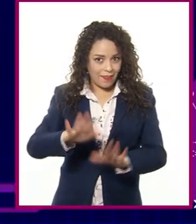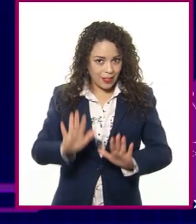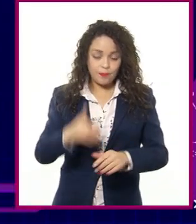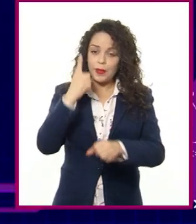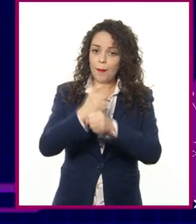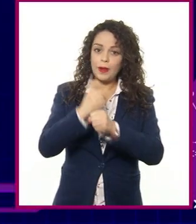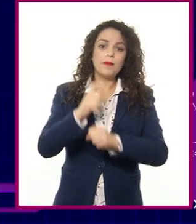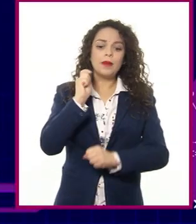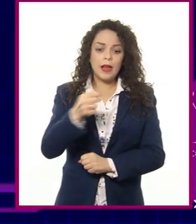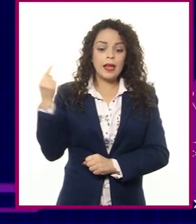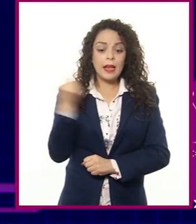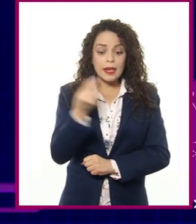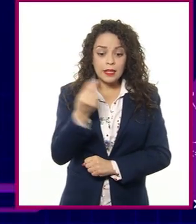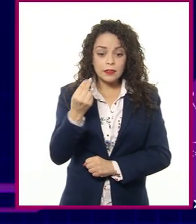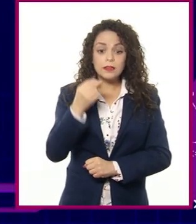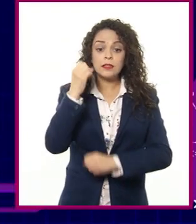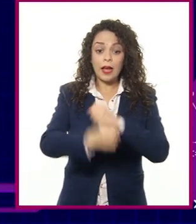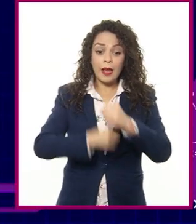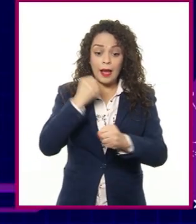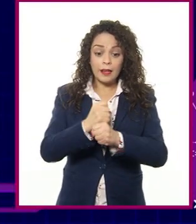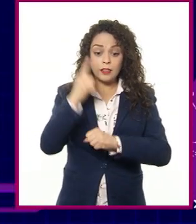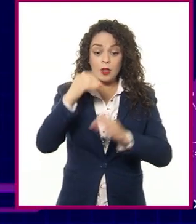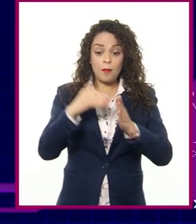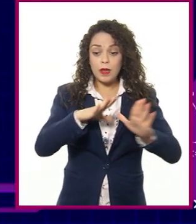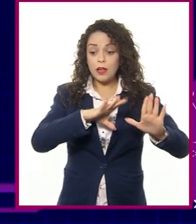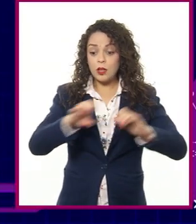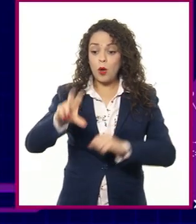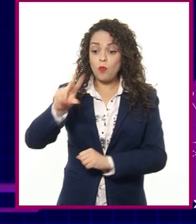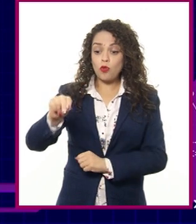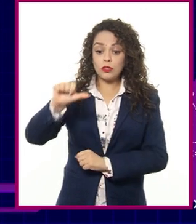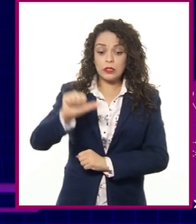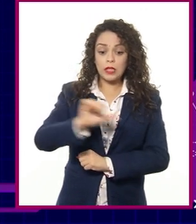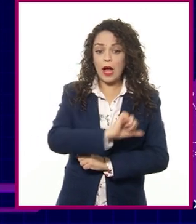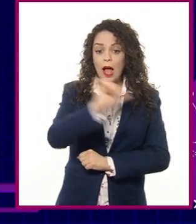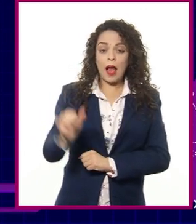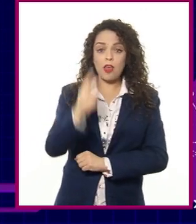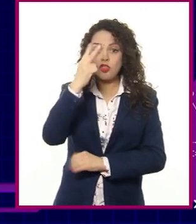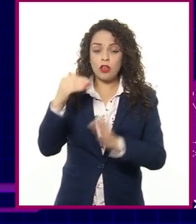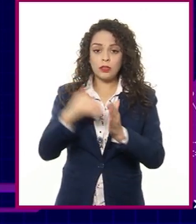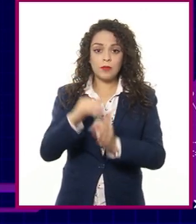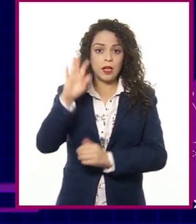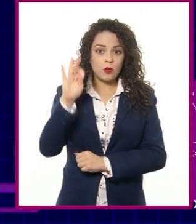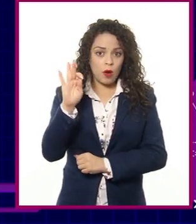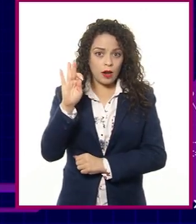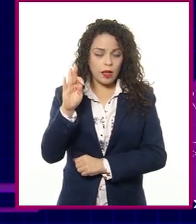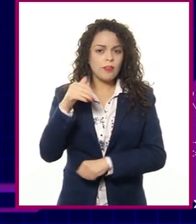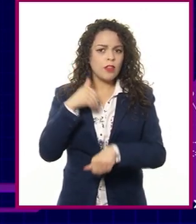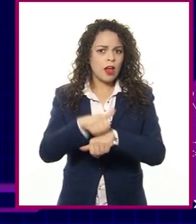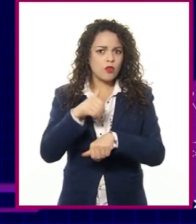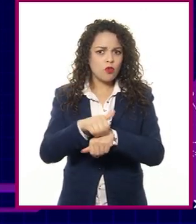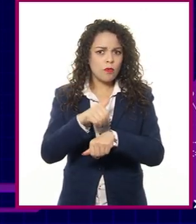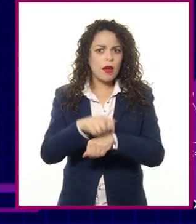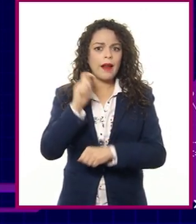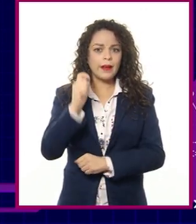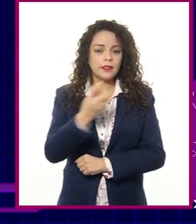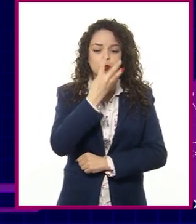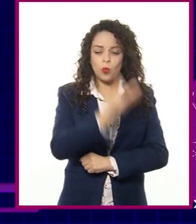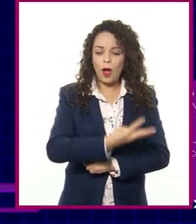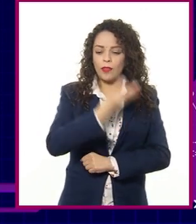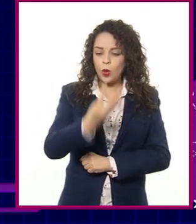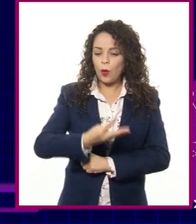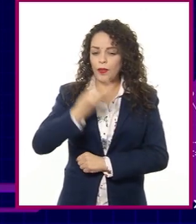debe identificar desde los años 1986 a 2040 un número que sea múltiplo de 4.